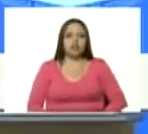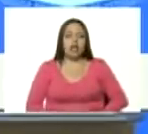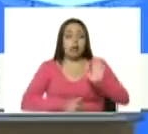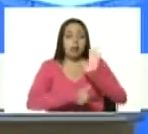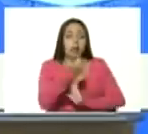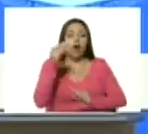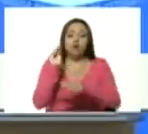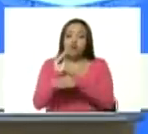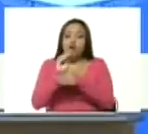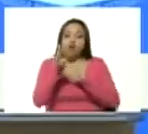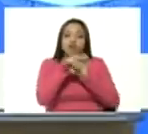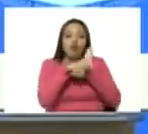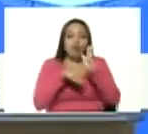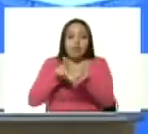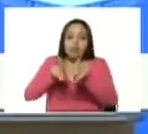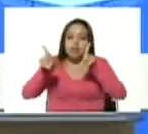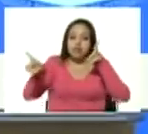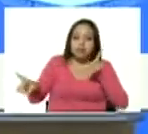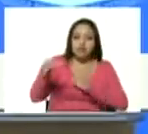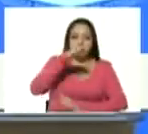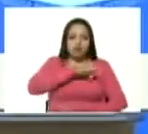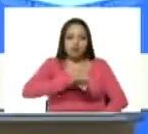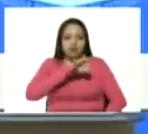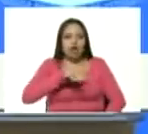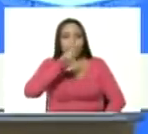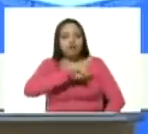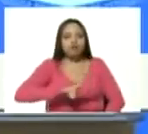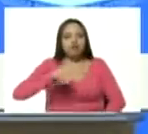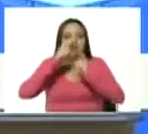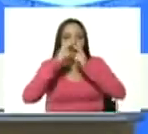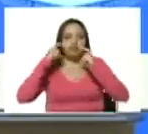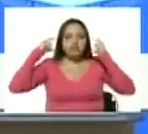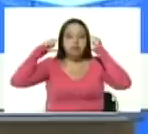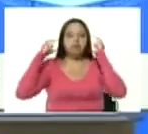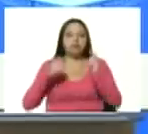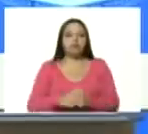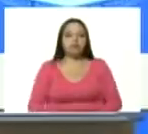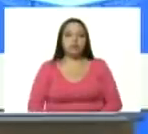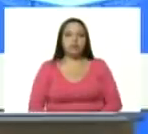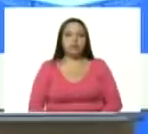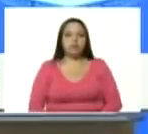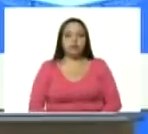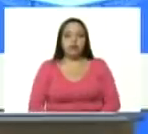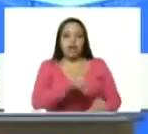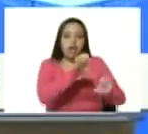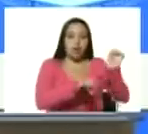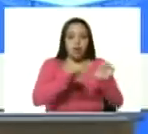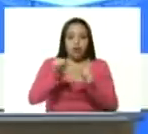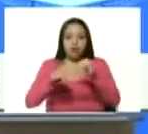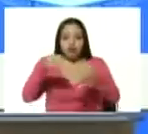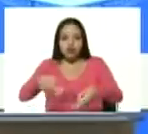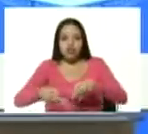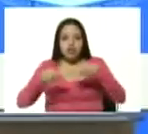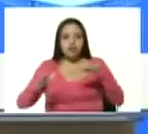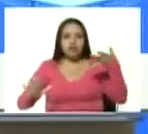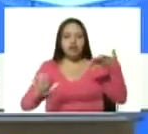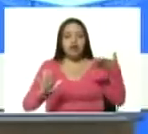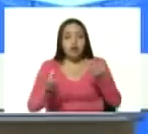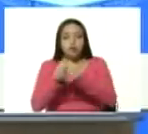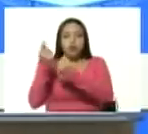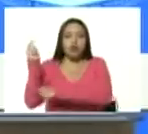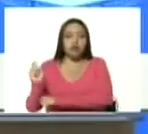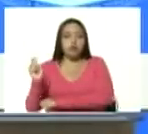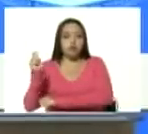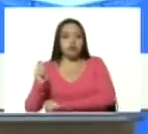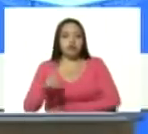normas de distanciamiento social, uso de tapabocas, exámenes periódicos a diputadas, diputados y